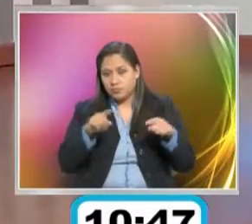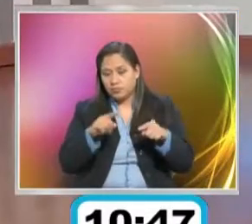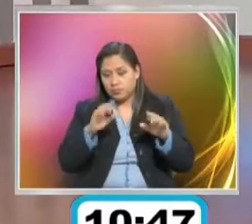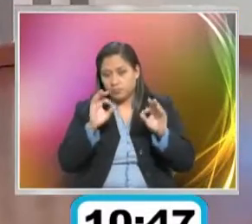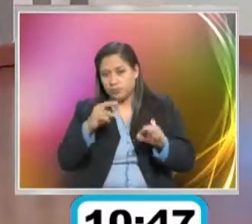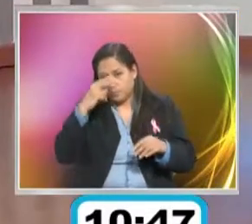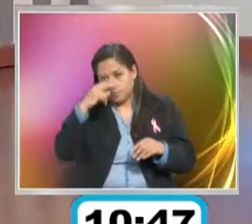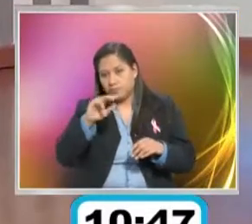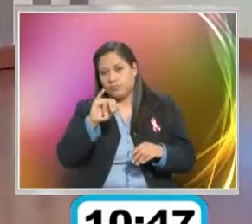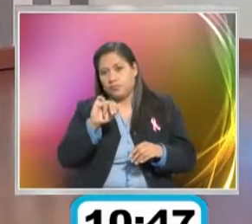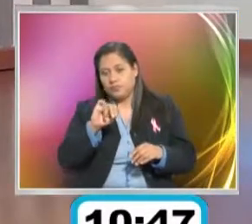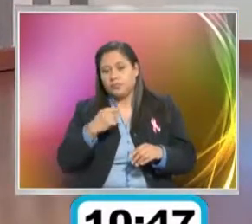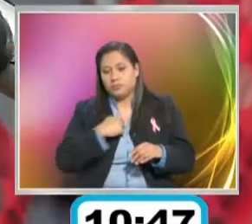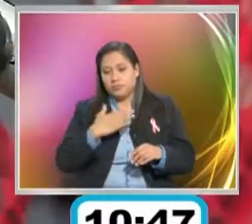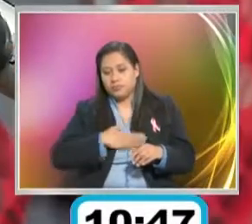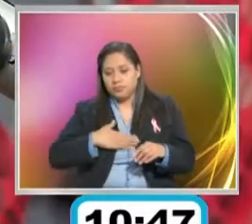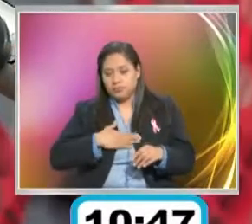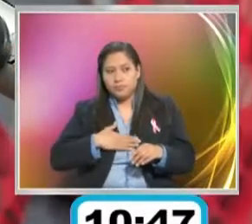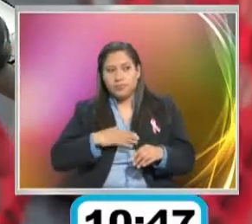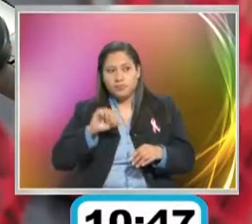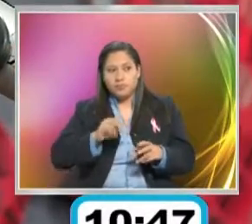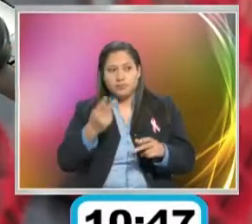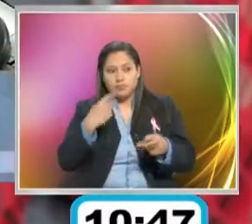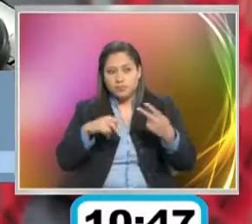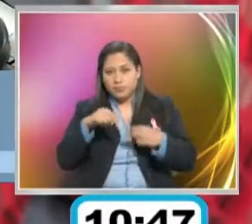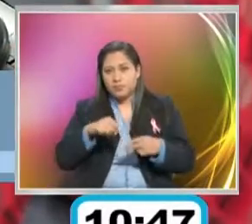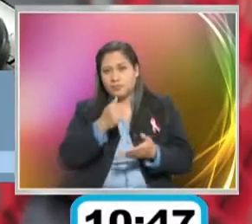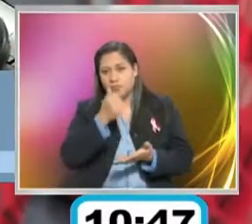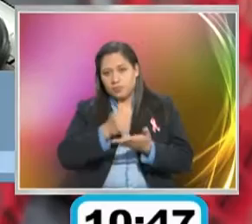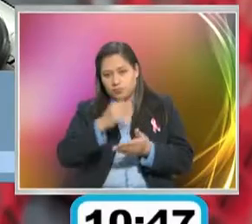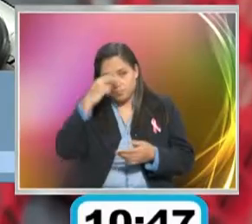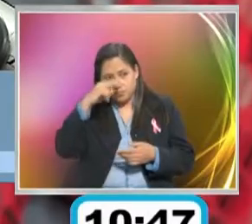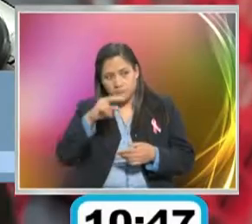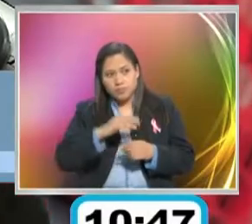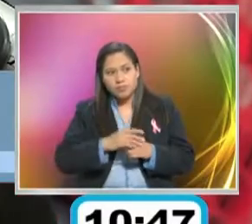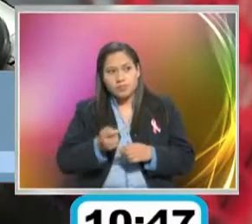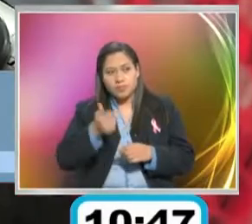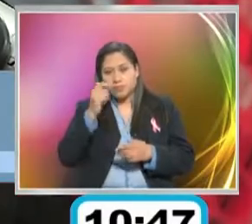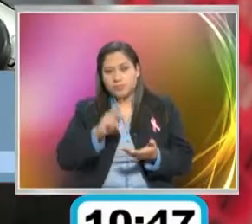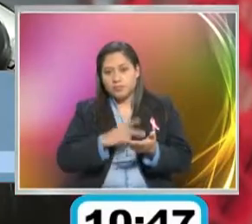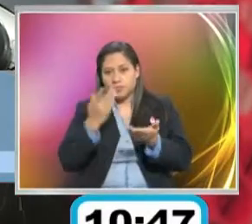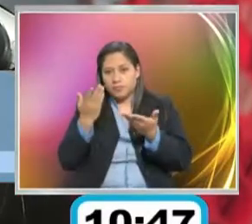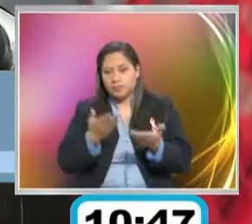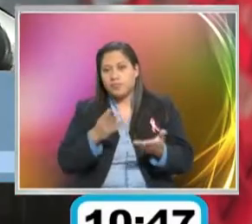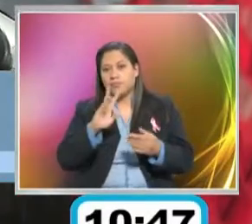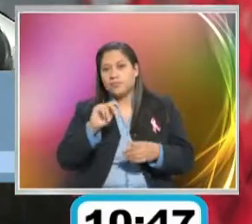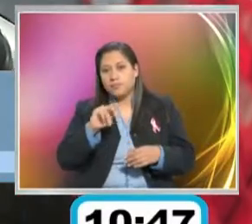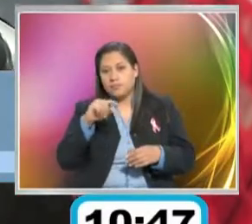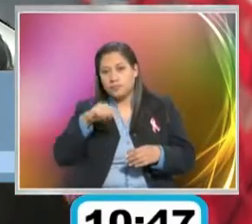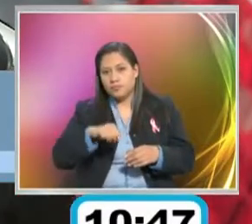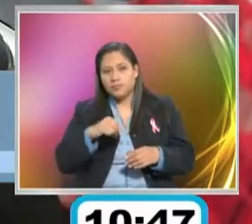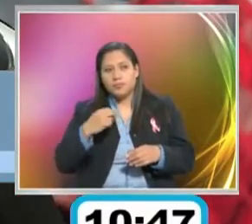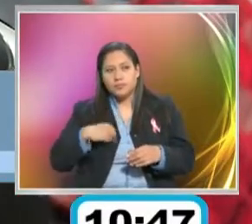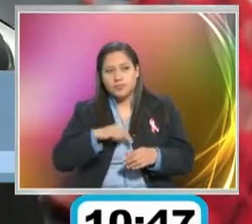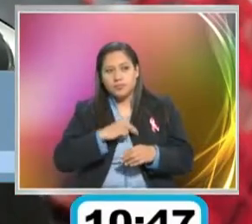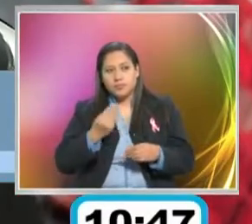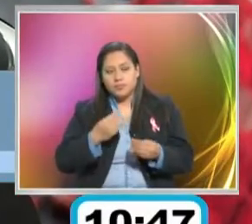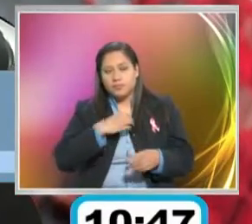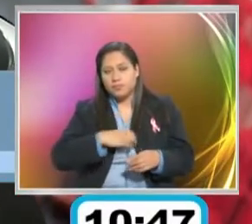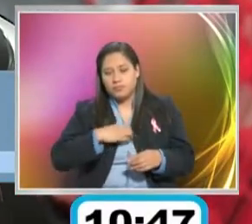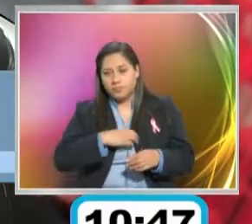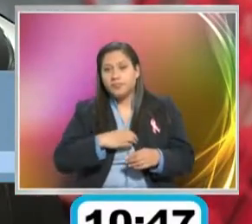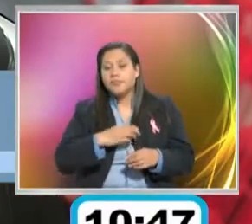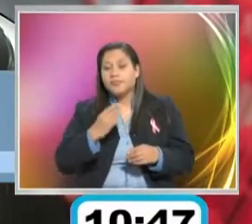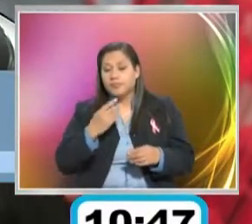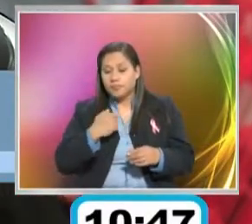regional mexicana. Sí, tengo el placer de estar hoy aquí en Ciudad de México. Es la primera vez que estoy en medios por acá, entonces estoy súper contenta.